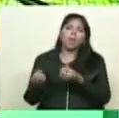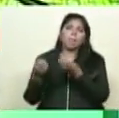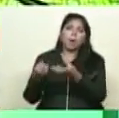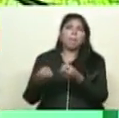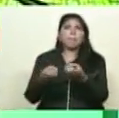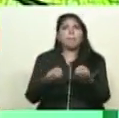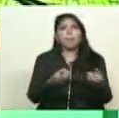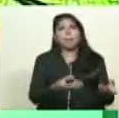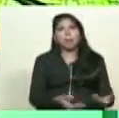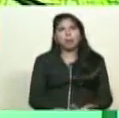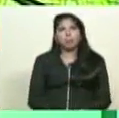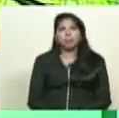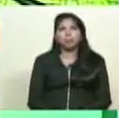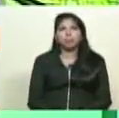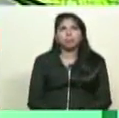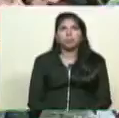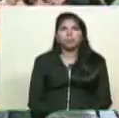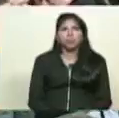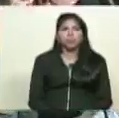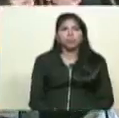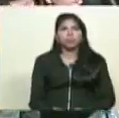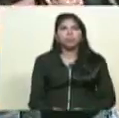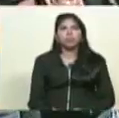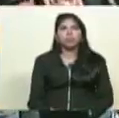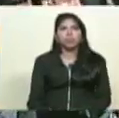administrativo, económico, técnico económico.